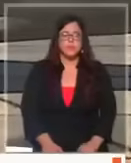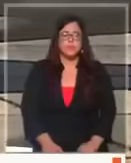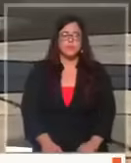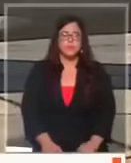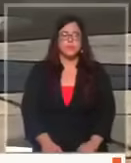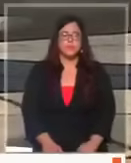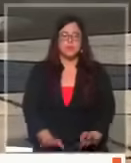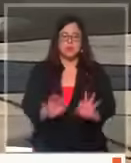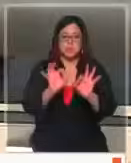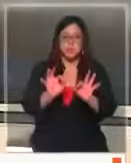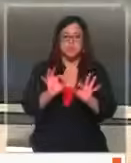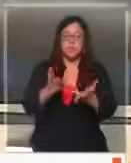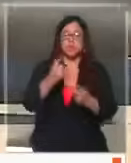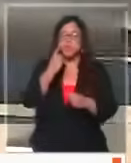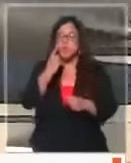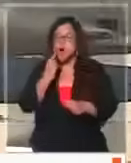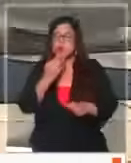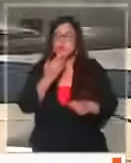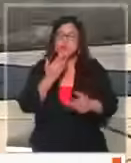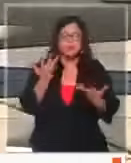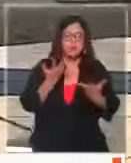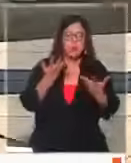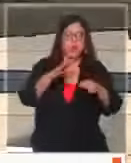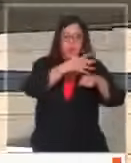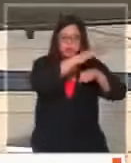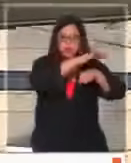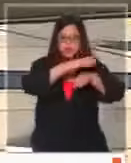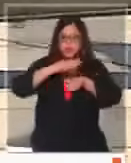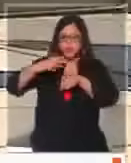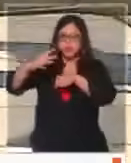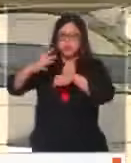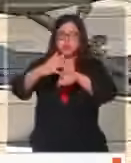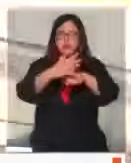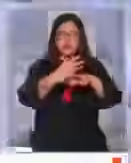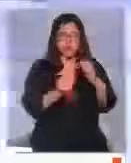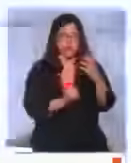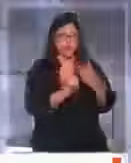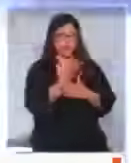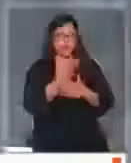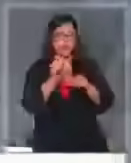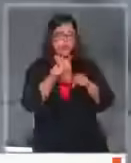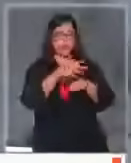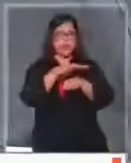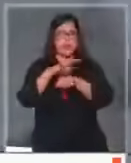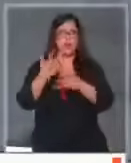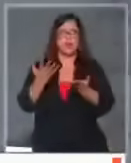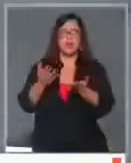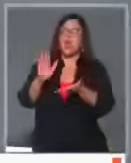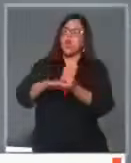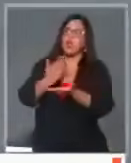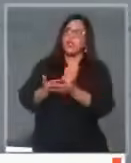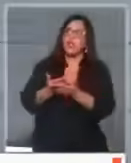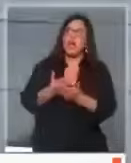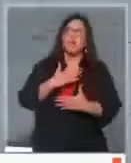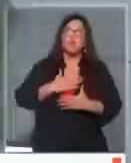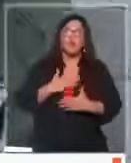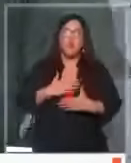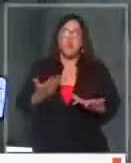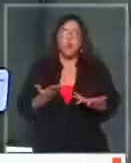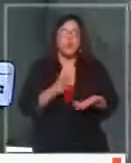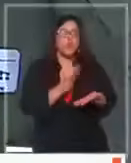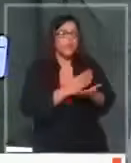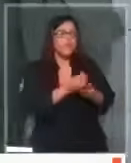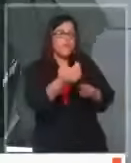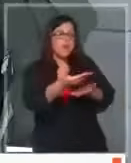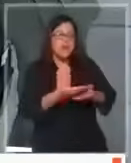Perfecta para experimentar y ver cómo es volar por los aires sobre un moderno Black Hawk. Comandante, ¿cómo está? Mucho gusto. Buenos días, Sofía, ¿cómo está?